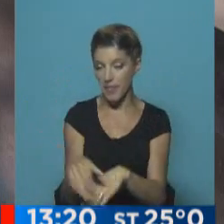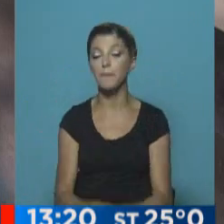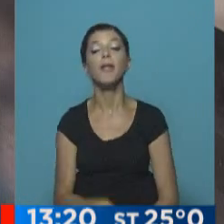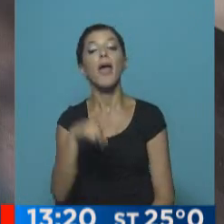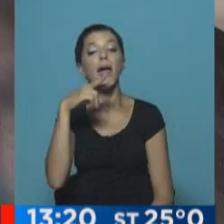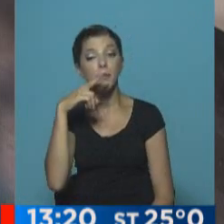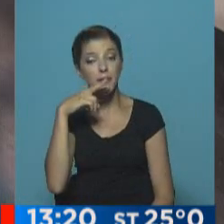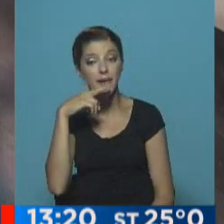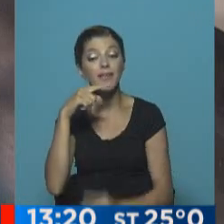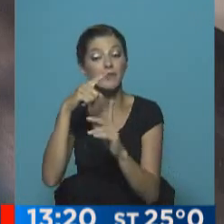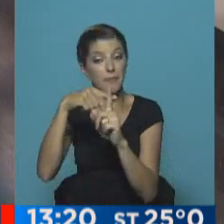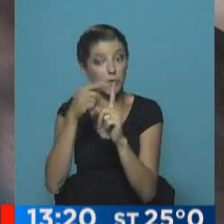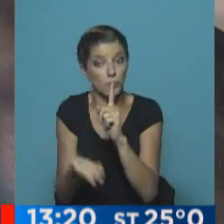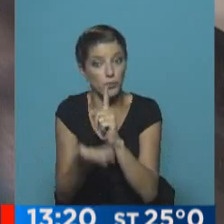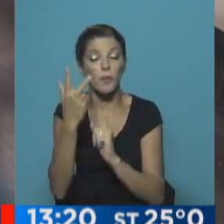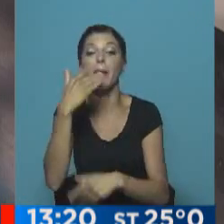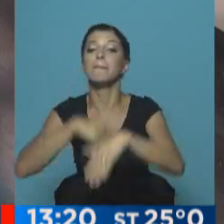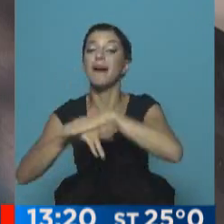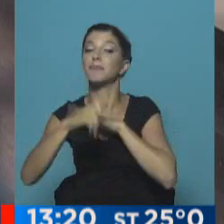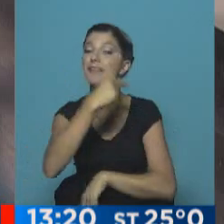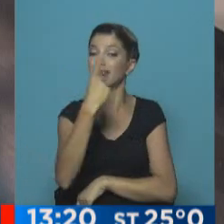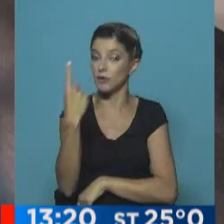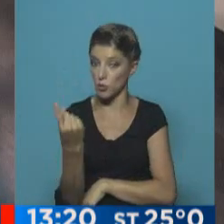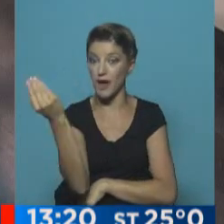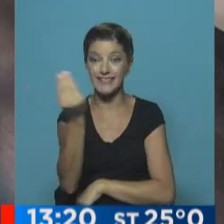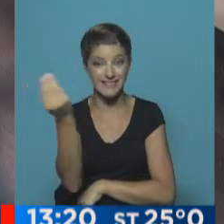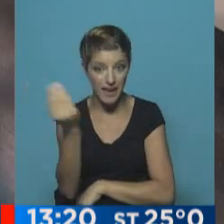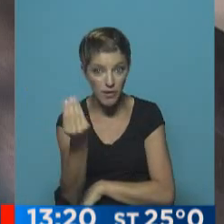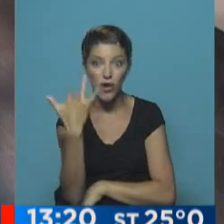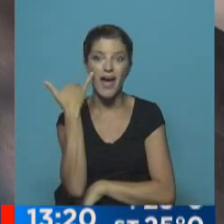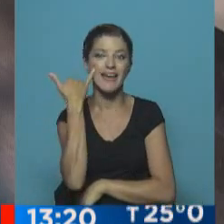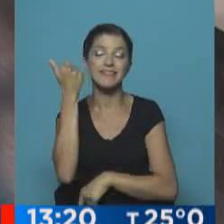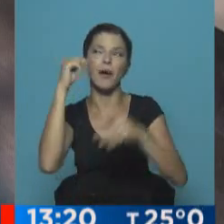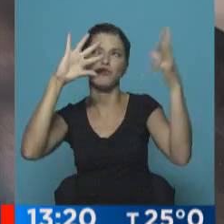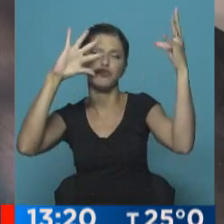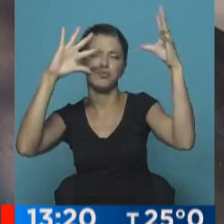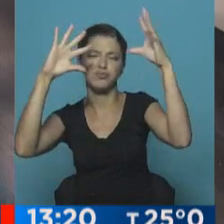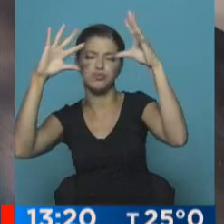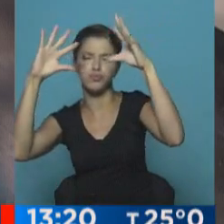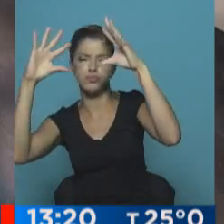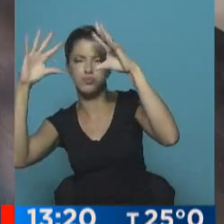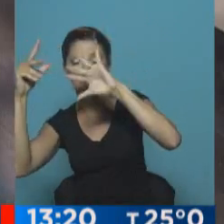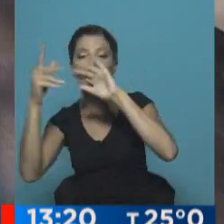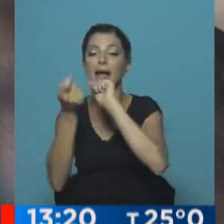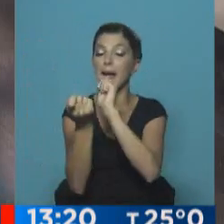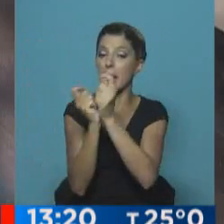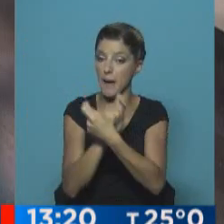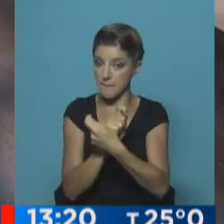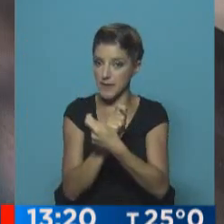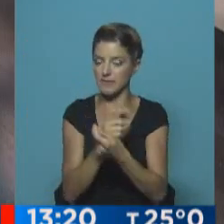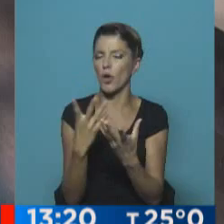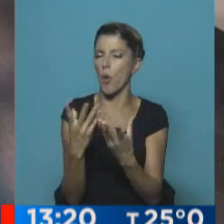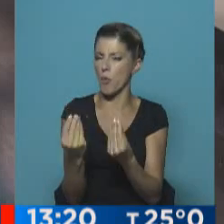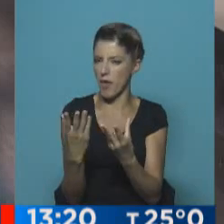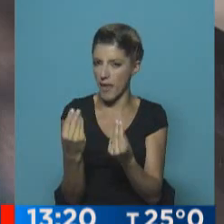va un poquito más arriba la temperatura 31 sábado y llega la nubosidad llega el tiempo inestable aumenta la humedad